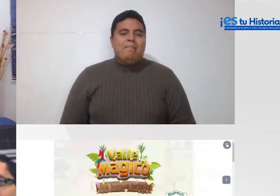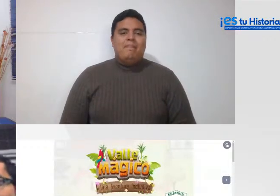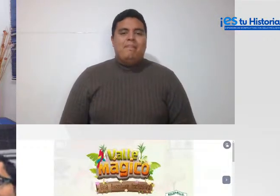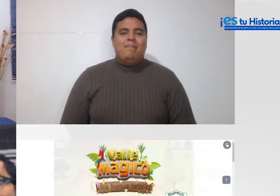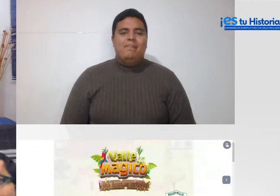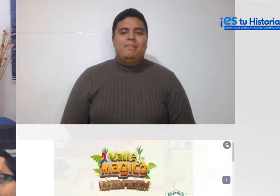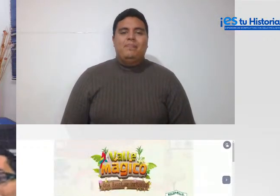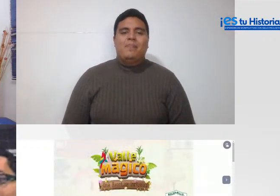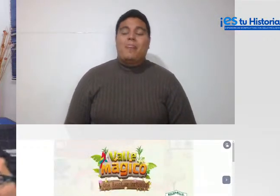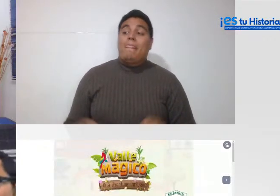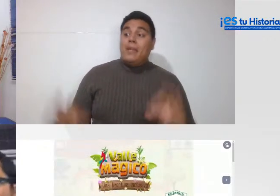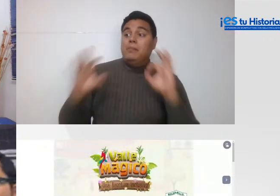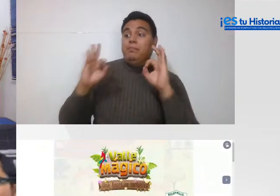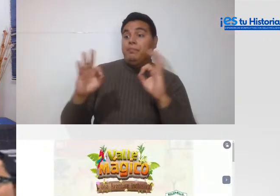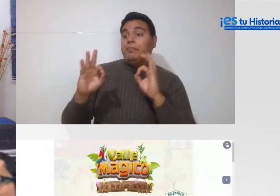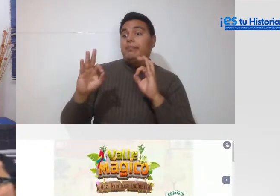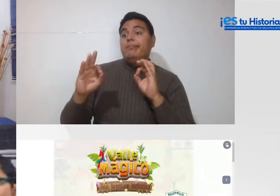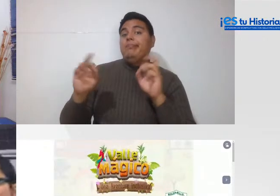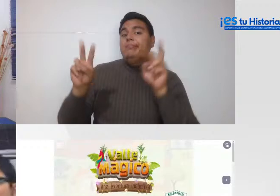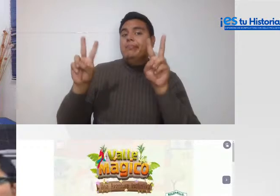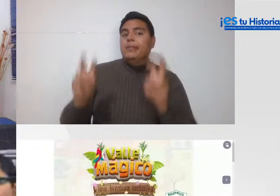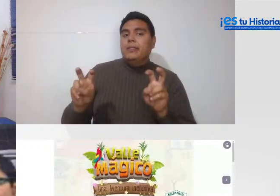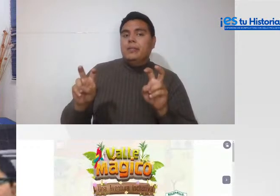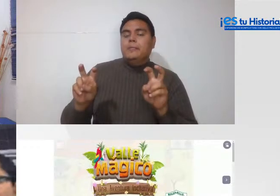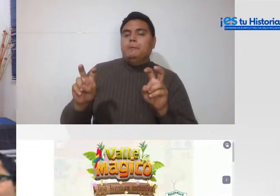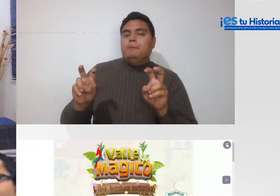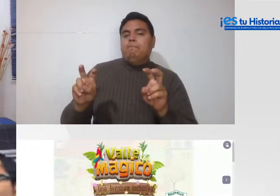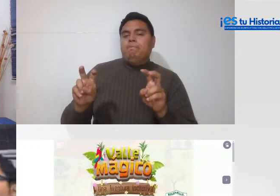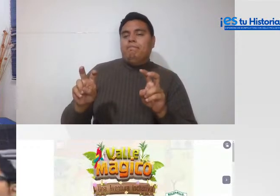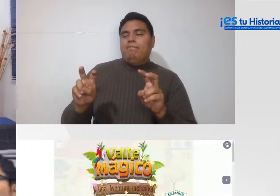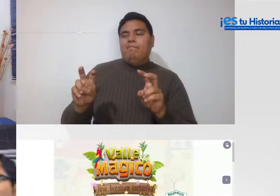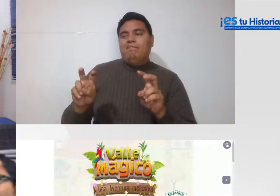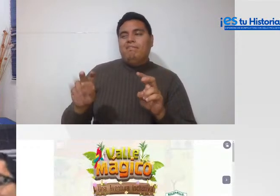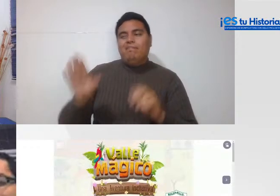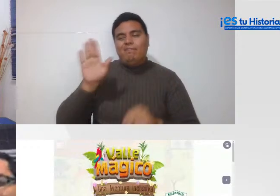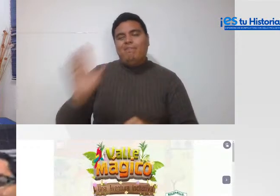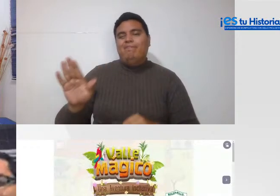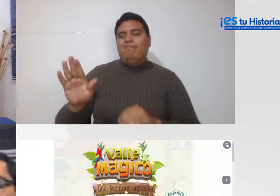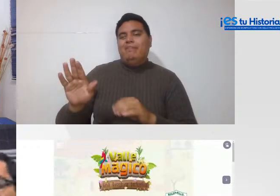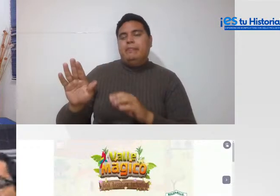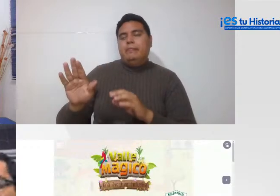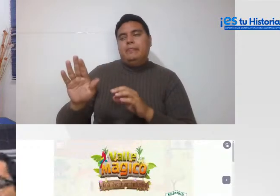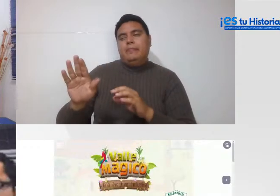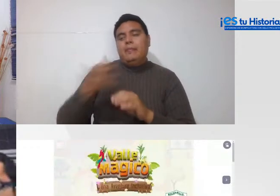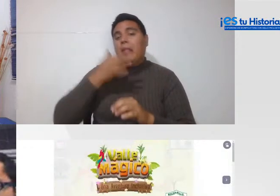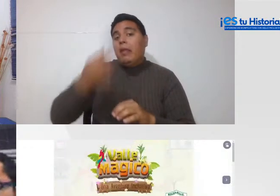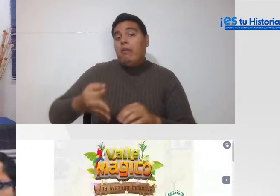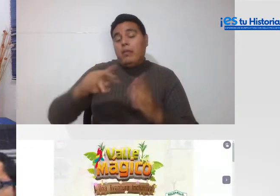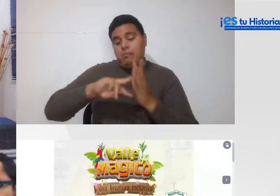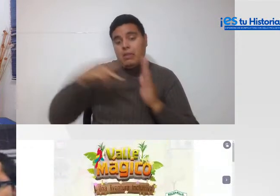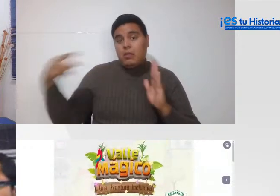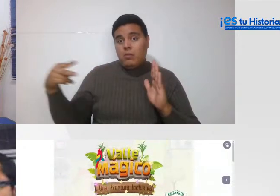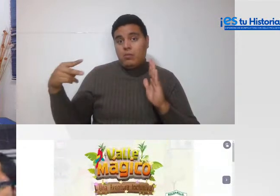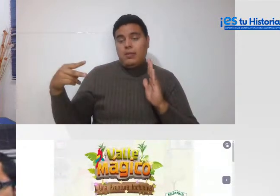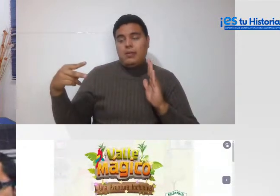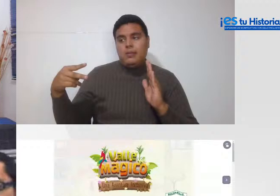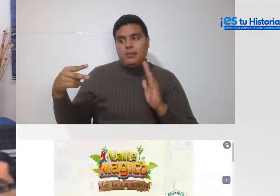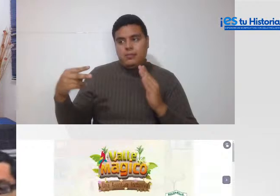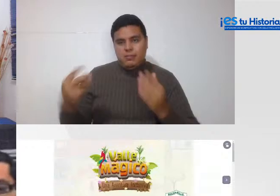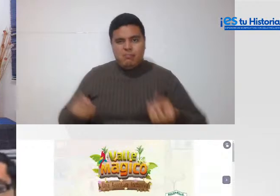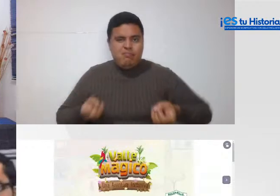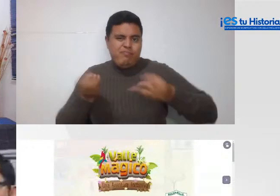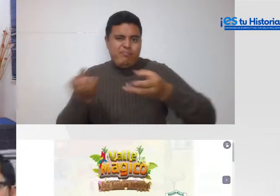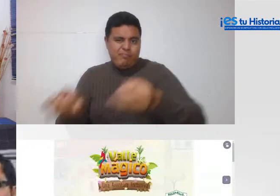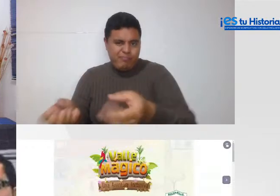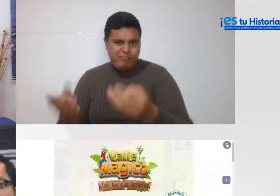Bueno, el aporte que... Bueno, tiene la verdad, las tecnologías en el estudiante, ellos las aprovechan